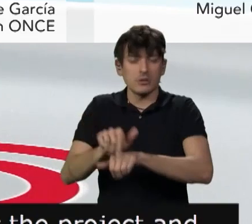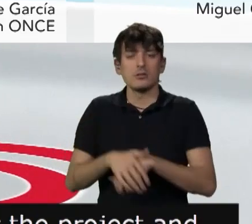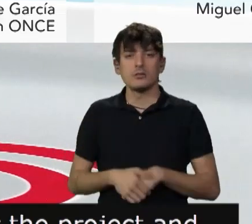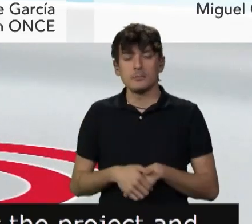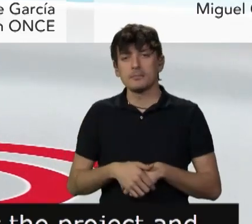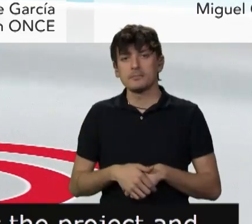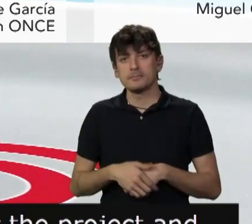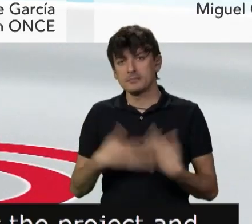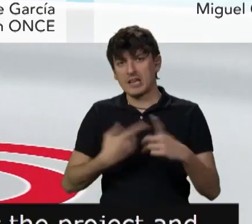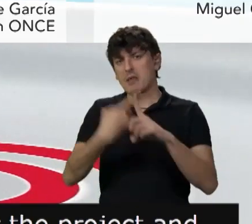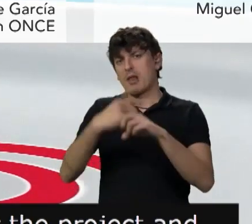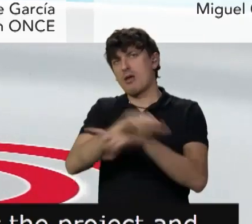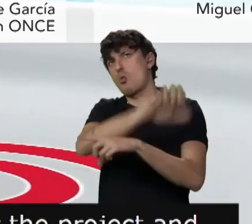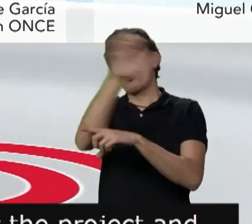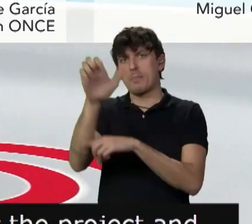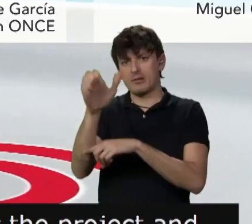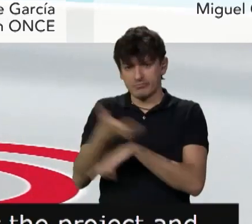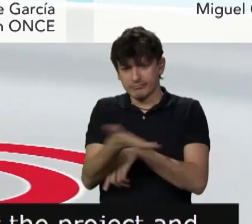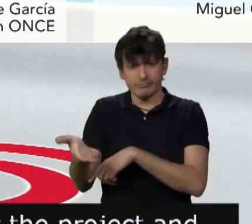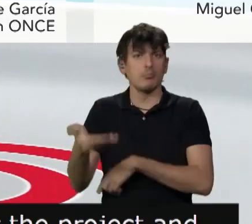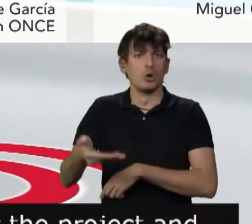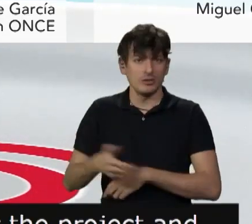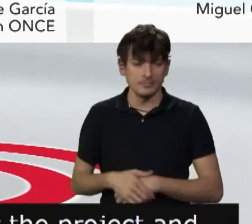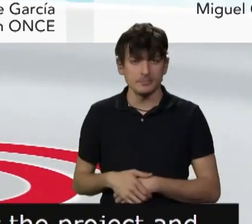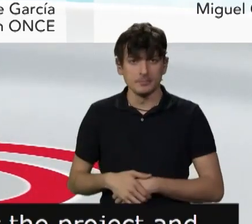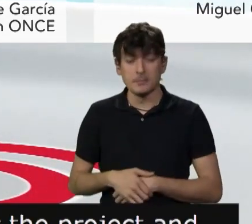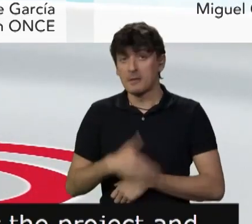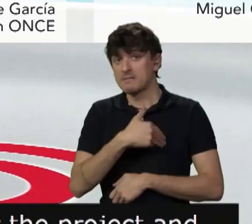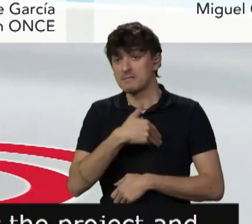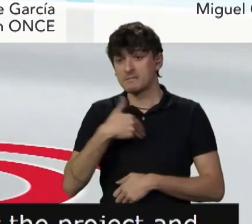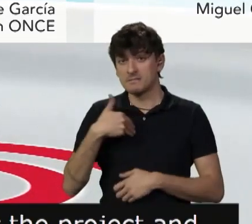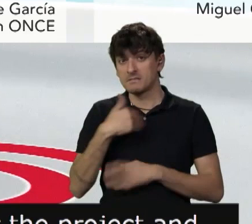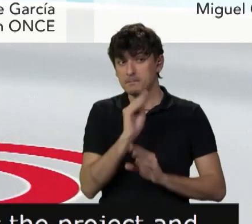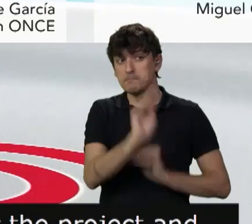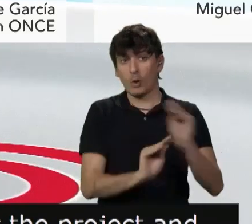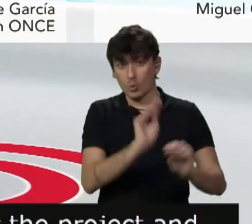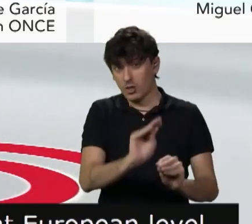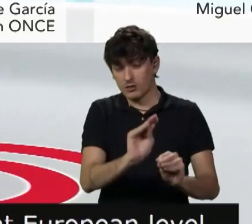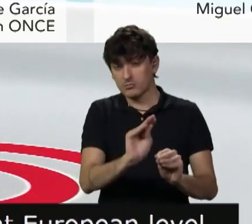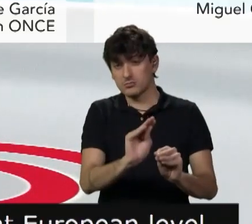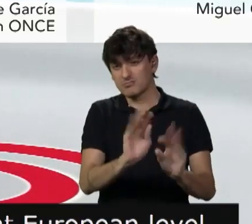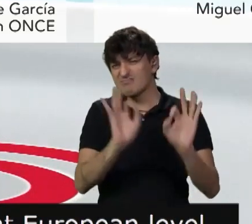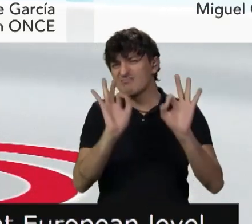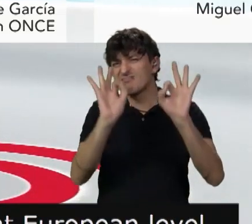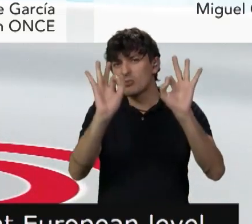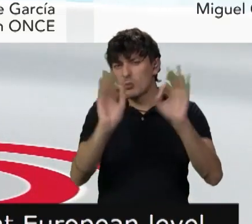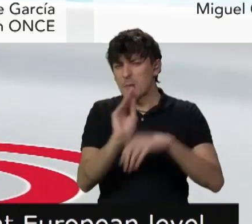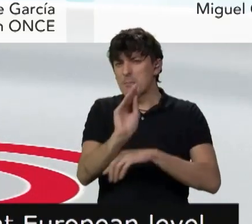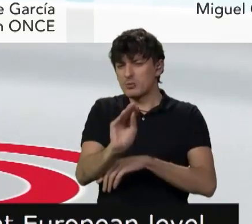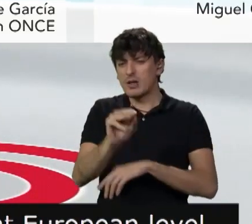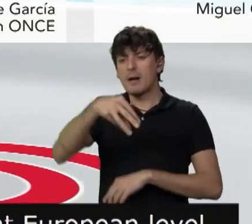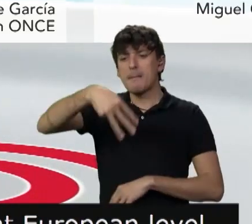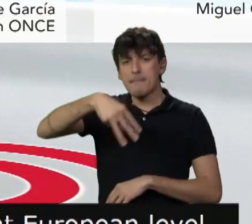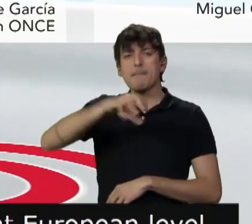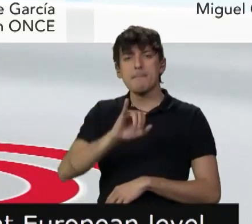de players at Y yo European quiero level. I would like now unas breves preguntas. to ask a few questions. Specifically, I have a